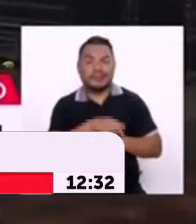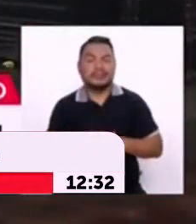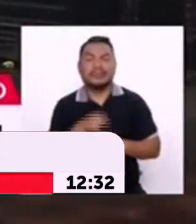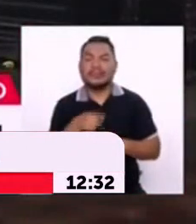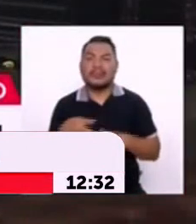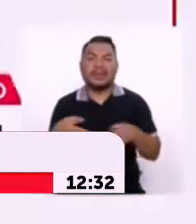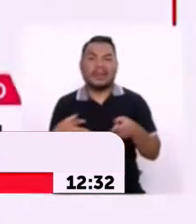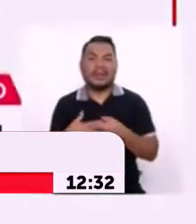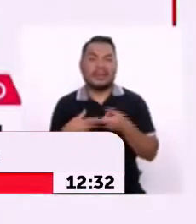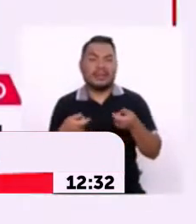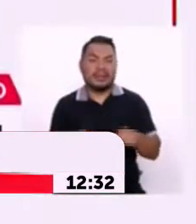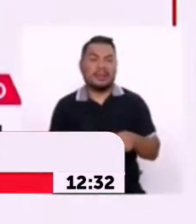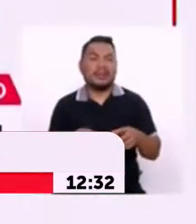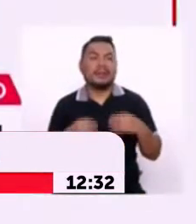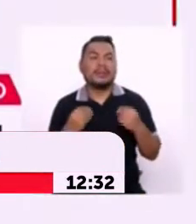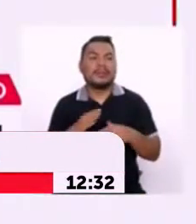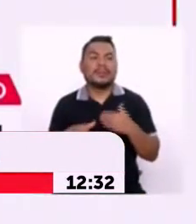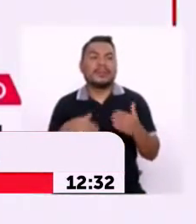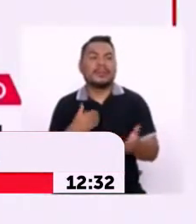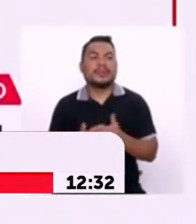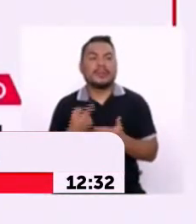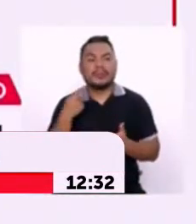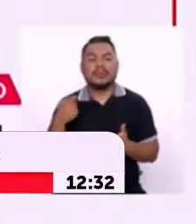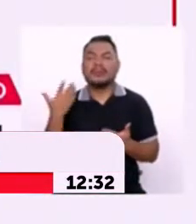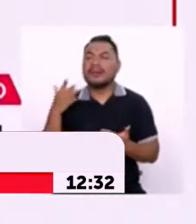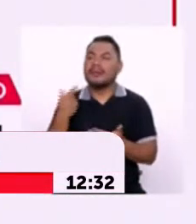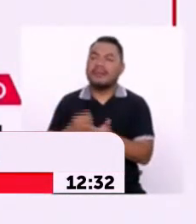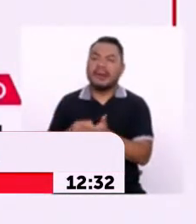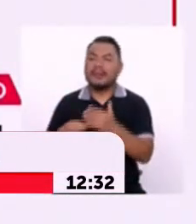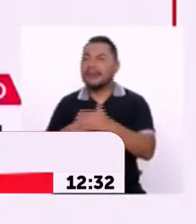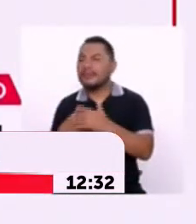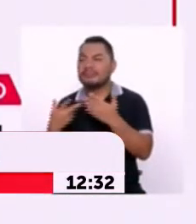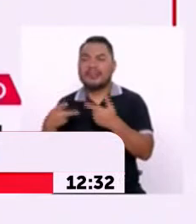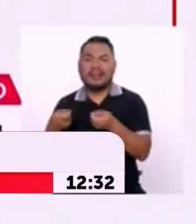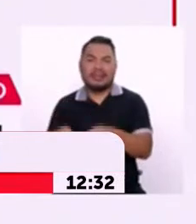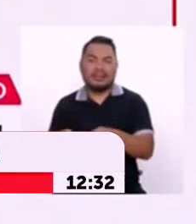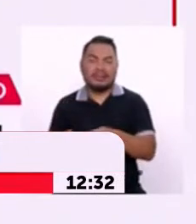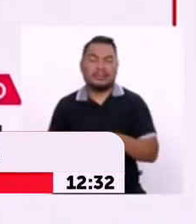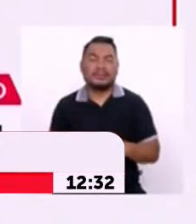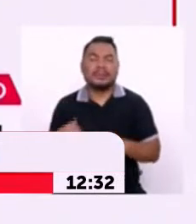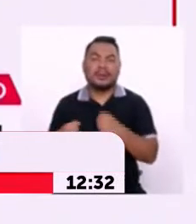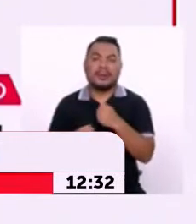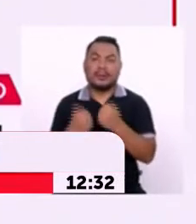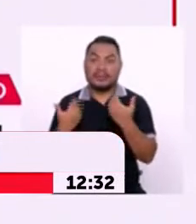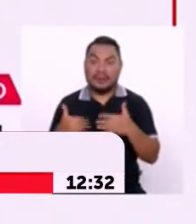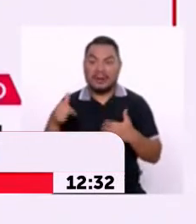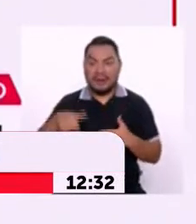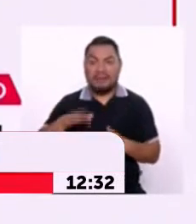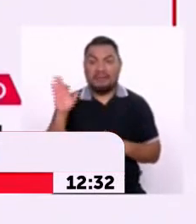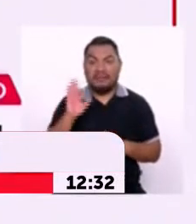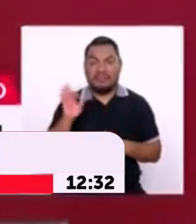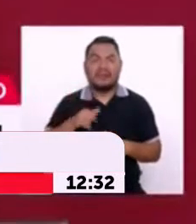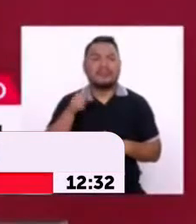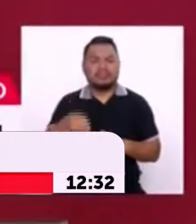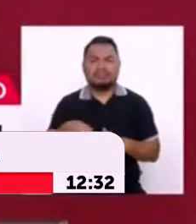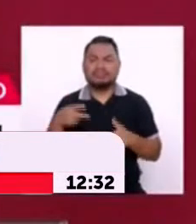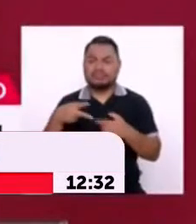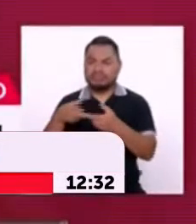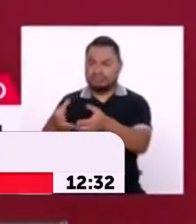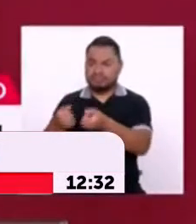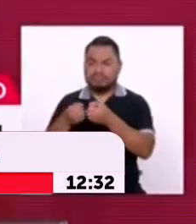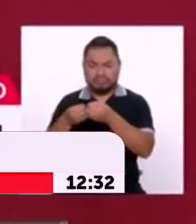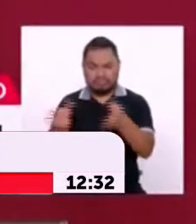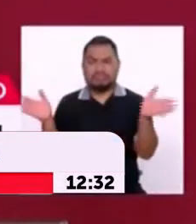y estaba paralizada por el descuido y la desidia. En febrero de este año se iniciaron con el destrabe